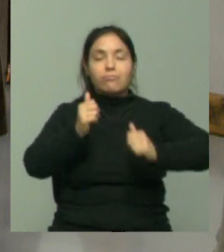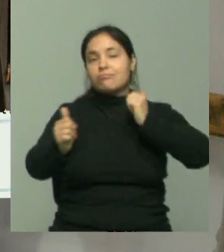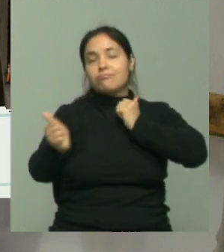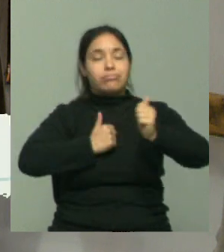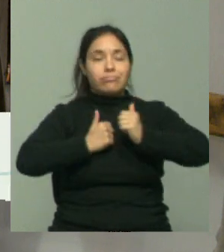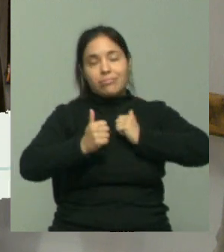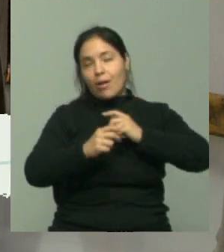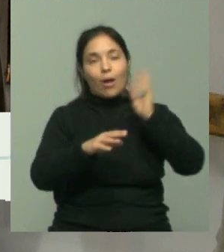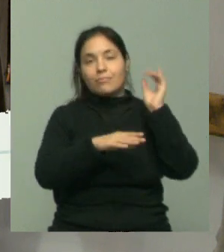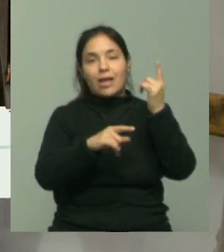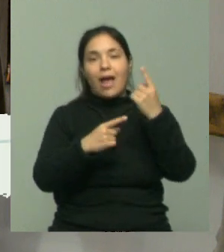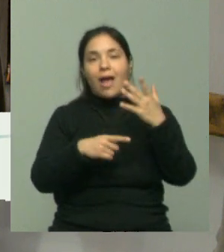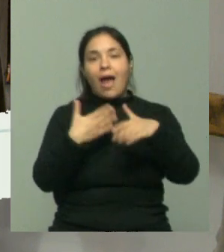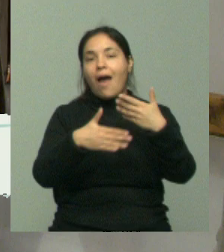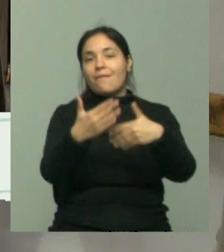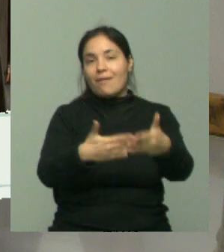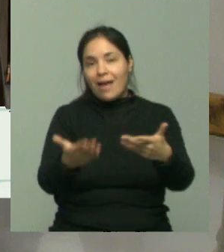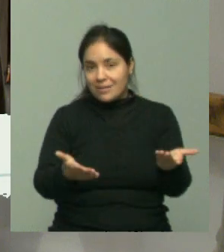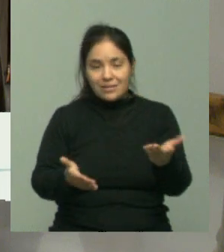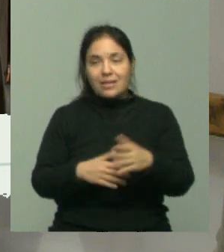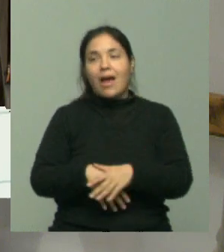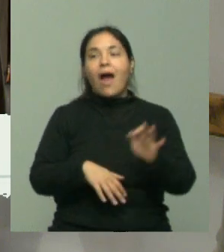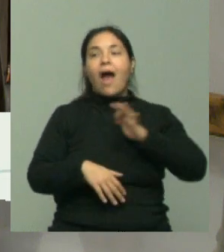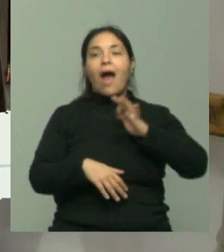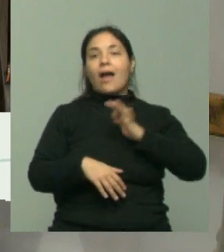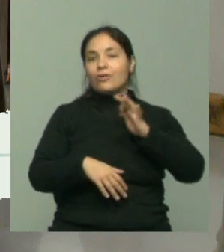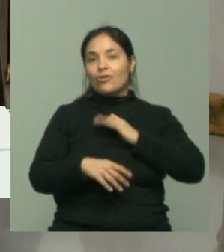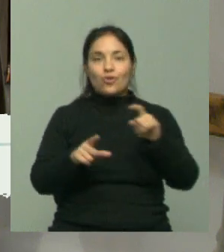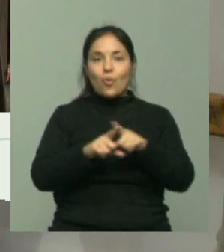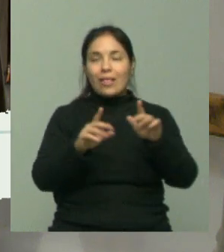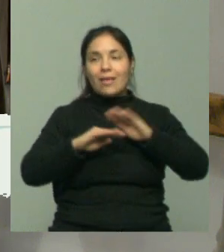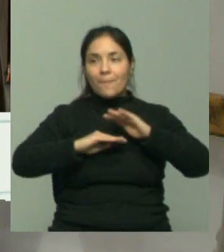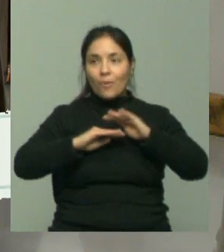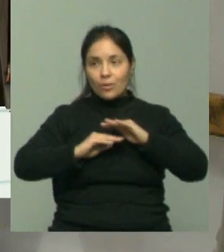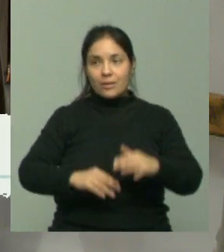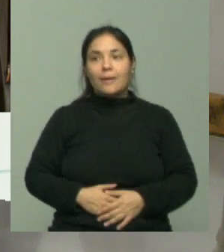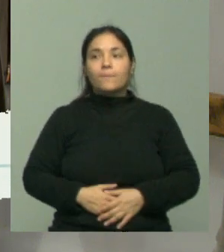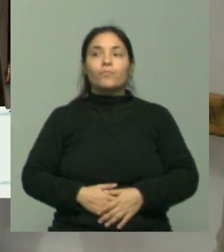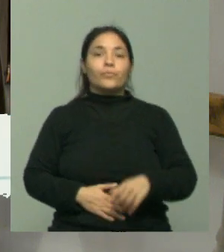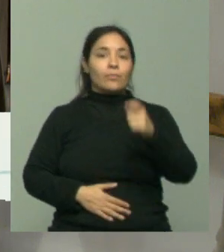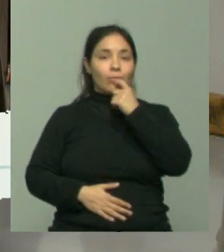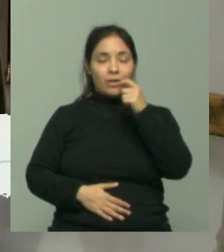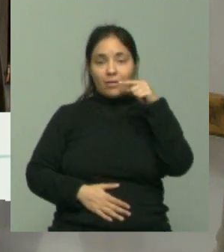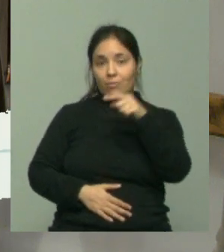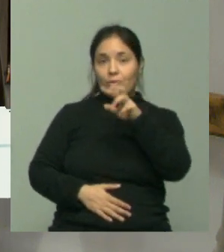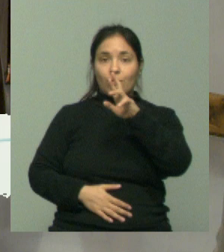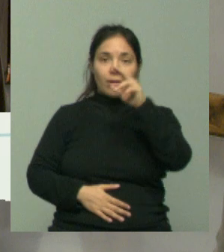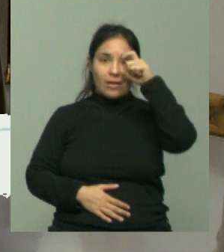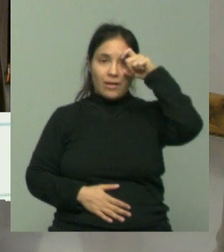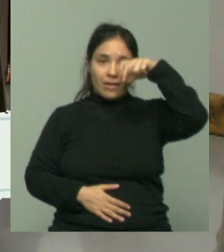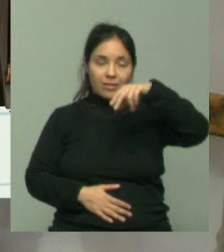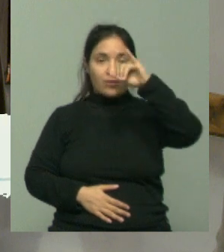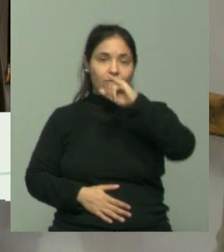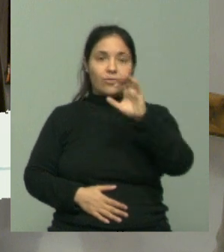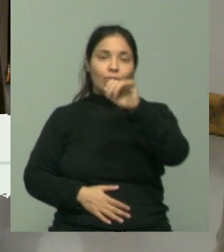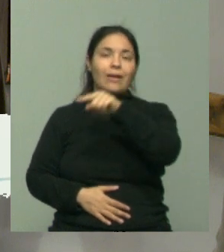cuanto al avance y el paso de los años como un deportista. En el caso de Renzo, por ejemplo, viene